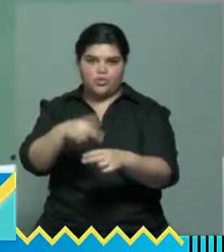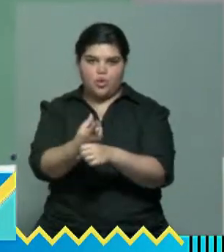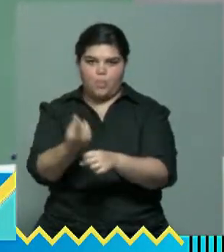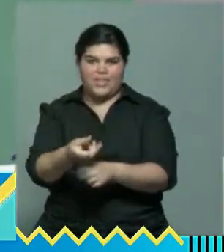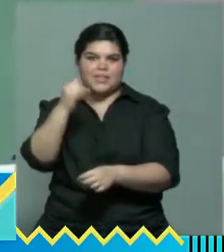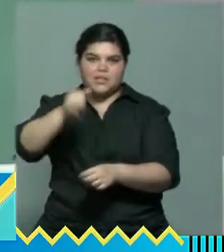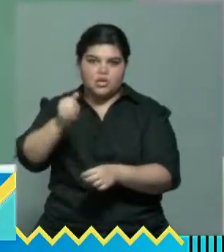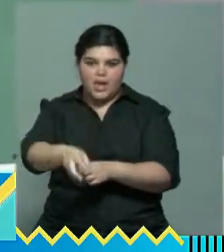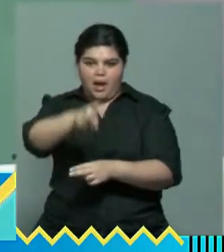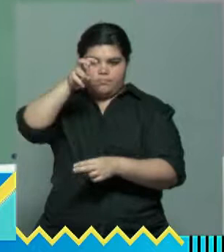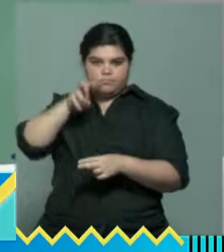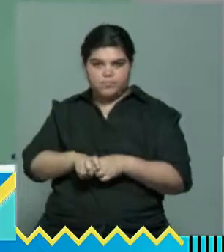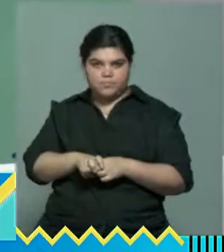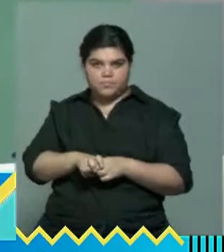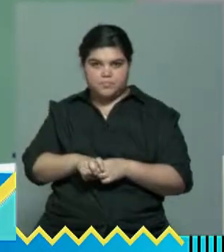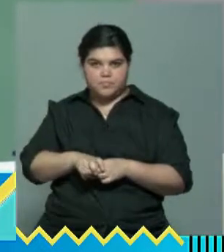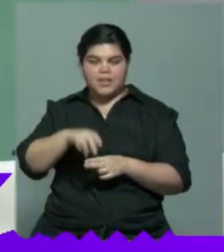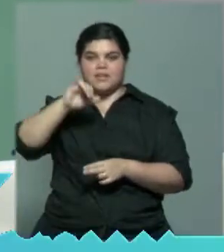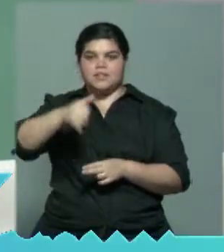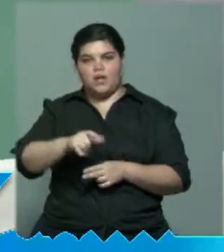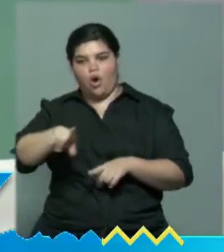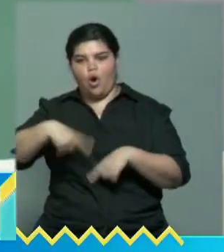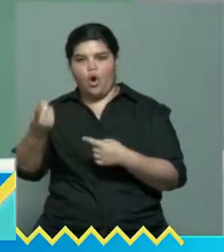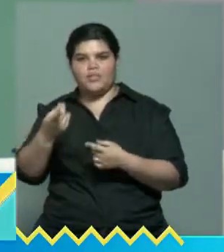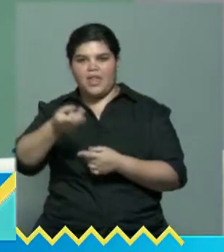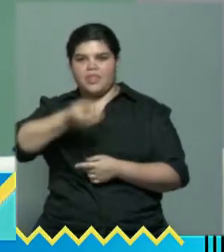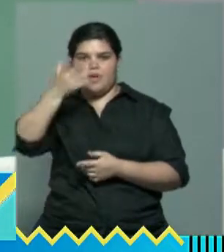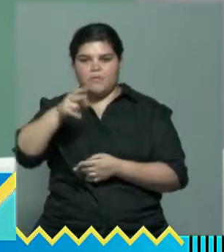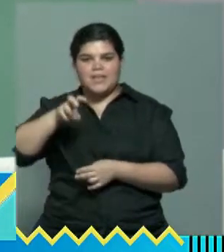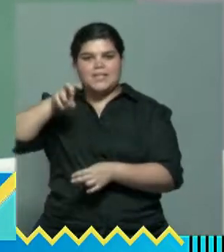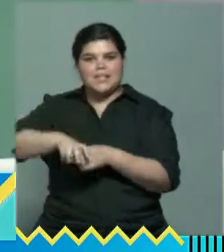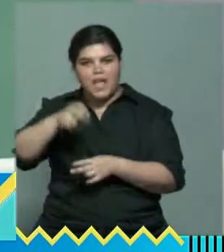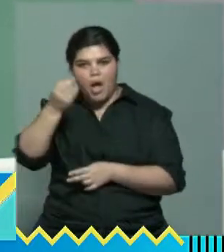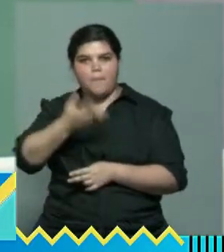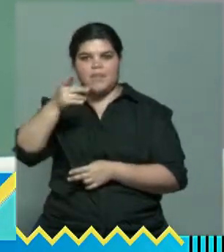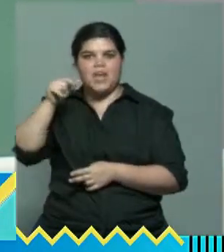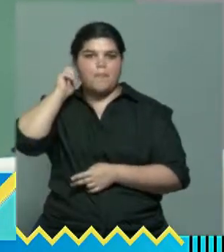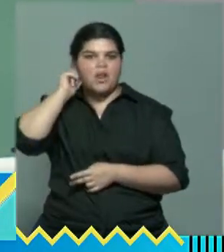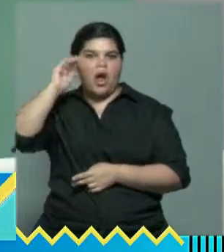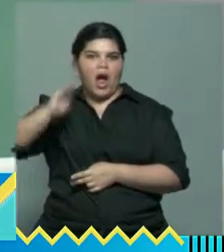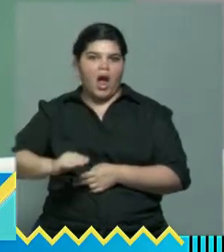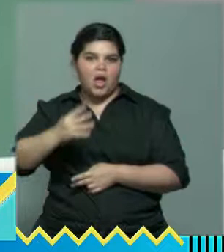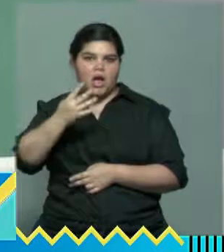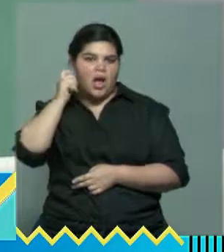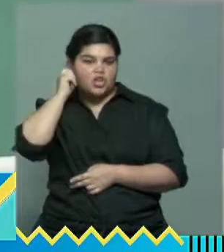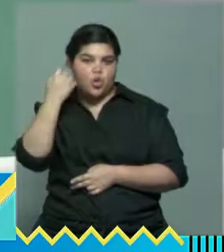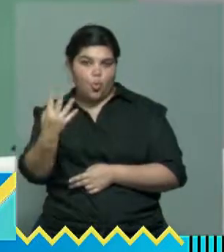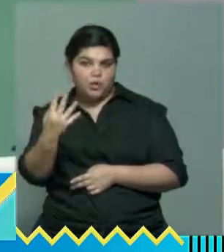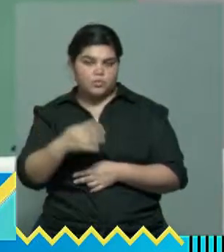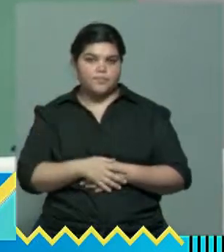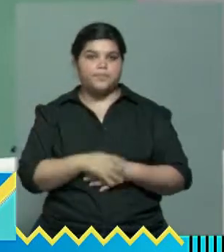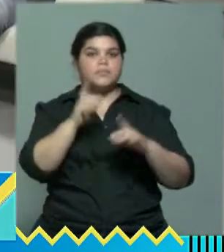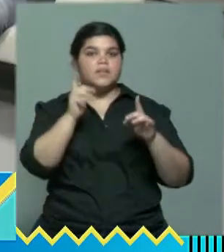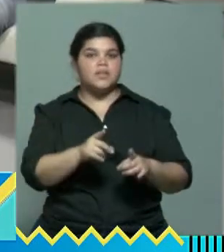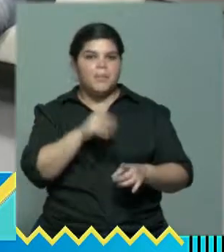ir, sí, en las sillas de sujeción homologadas y debidamente sujeta los menores de 4 años. Caso similar tiene también las mascotas que también tienen